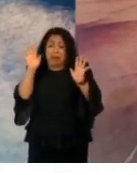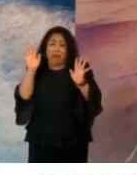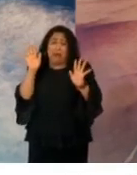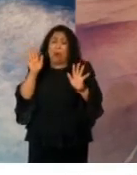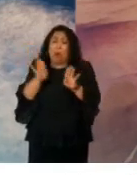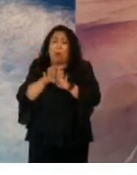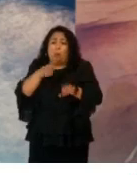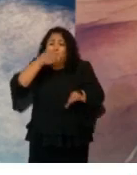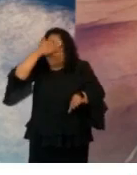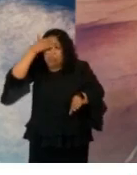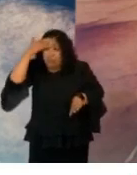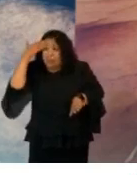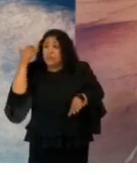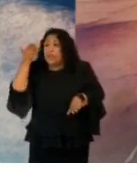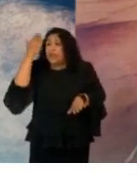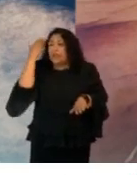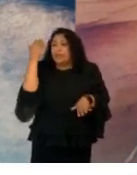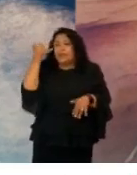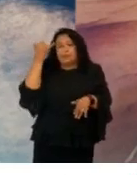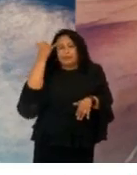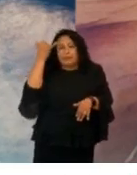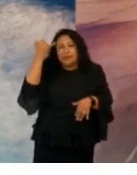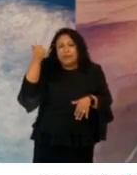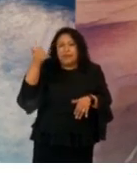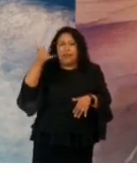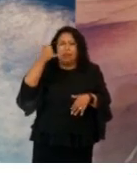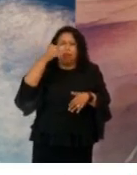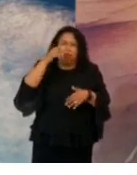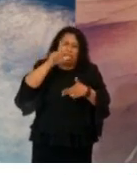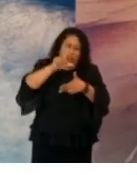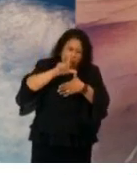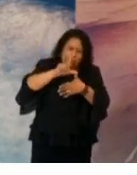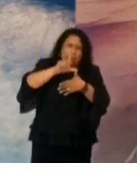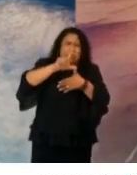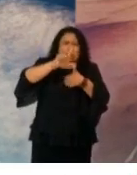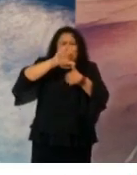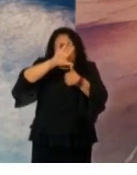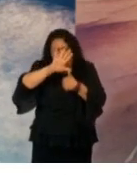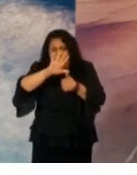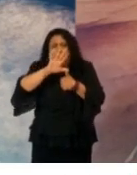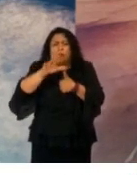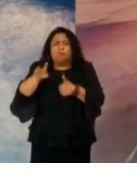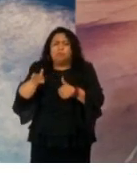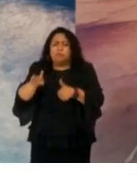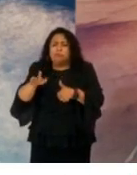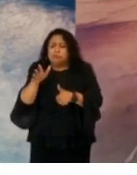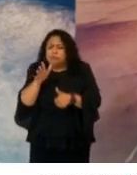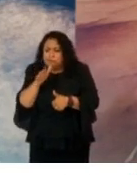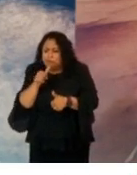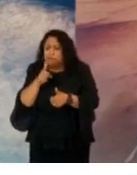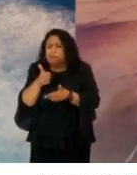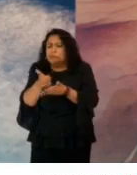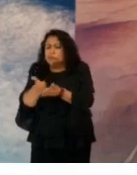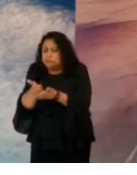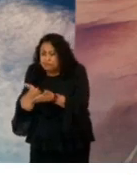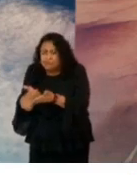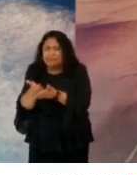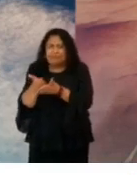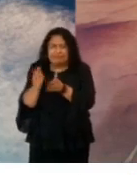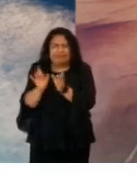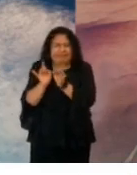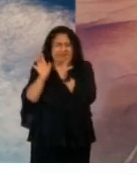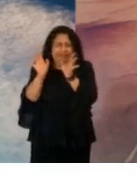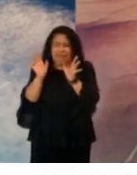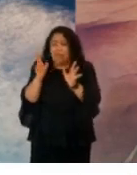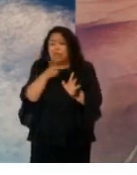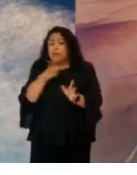la idea que tenía Norteamérica, Europa, de América Latina, como que están vulnerables, tenemos que ayudarlos, como una cuestión como que este fenómeno del héroe,